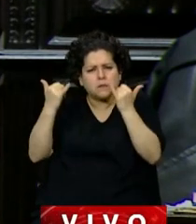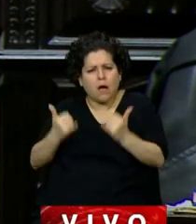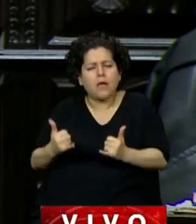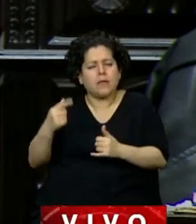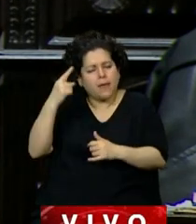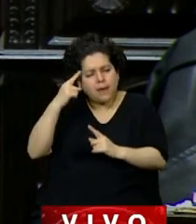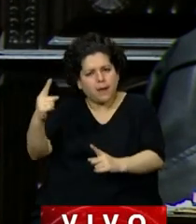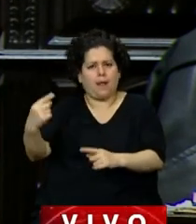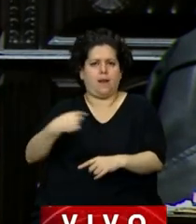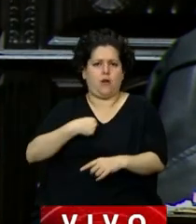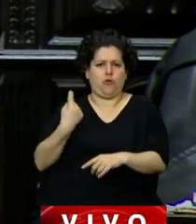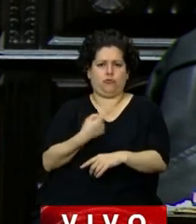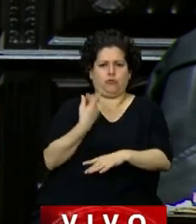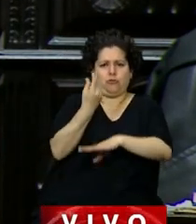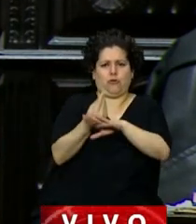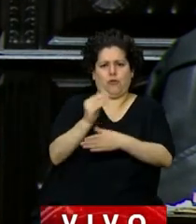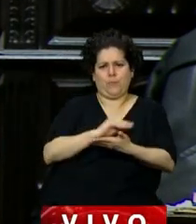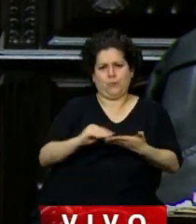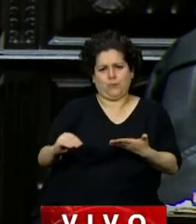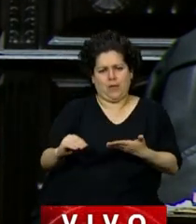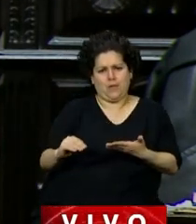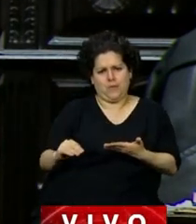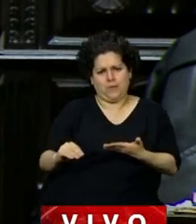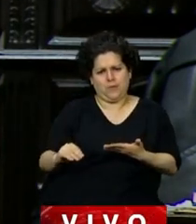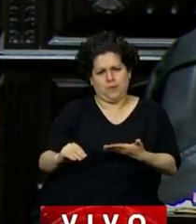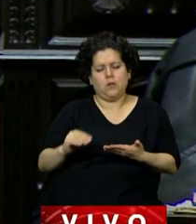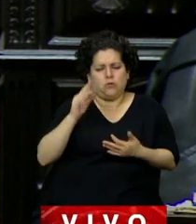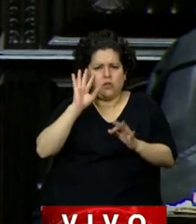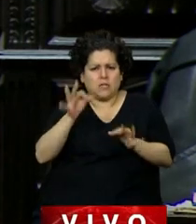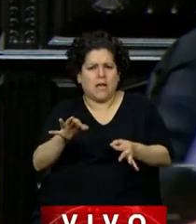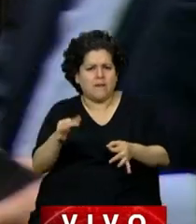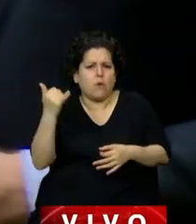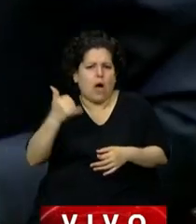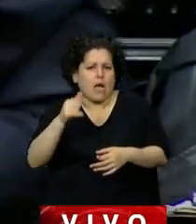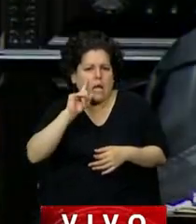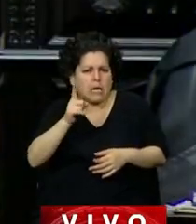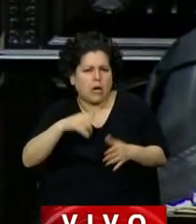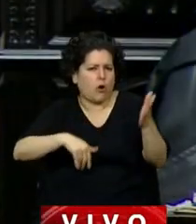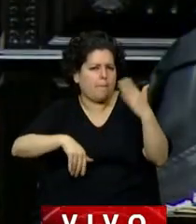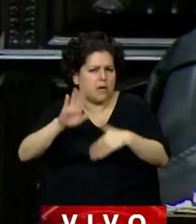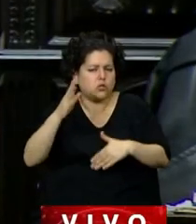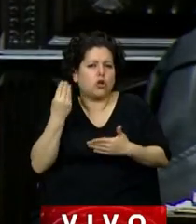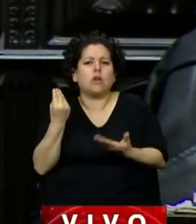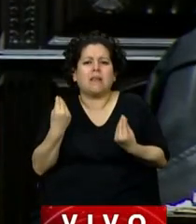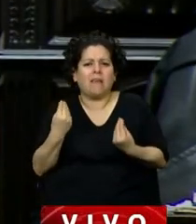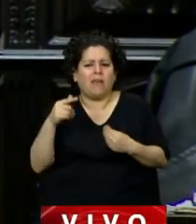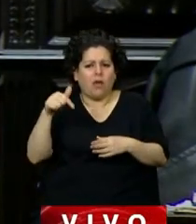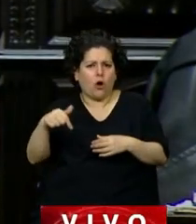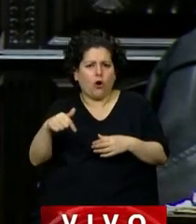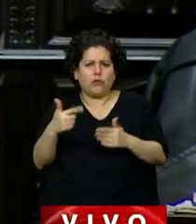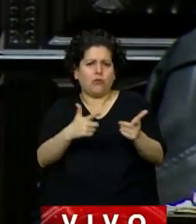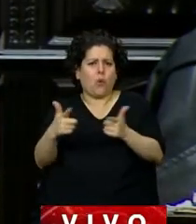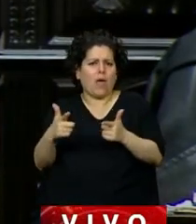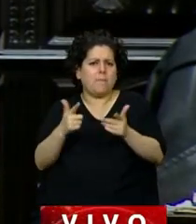nosotros. Como entendemos que la discrecionalidad representa un riesgo aún mayor, y eso lo representa que hoy no